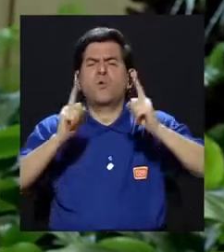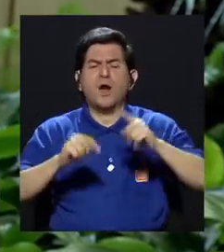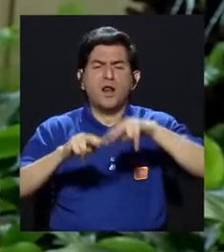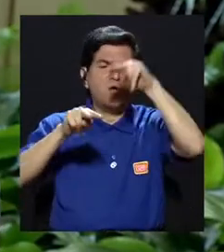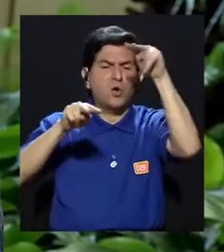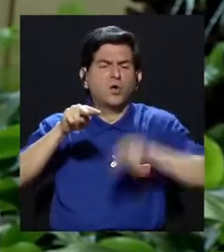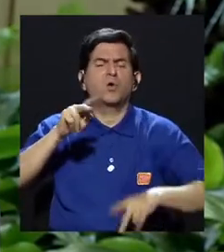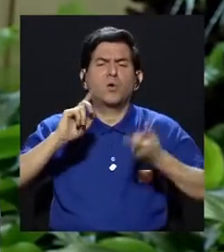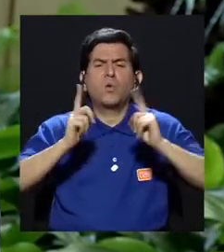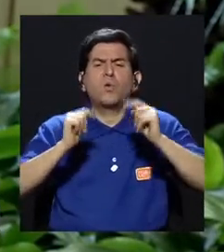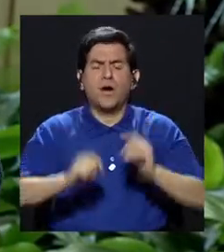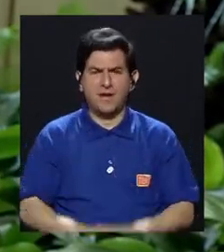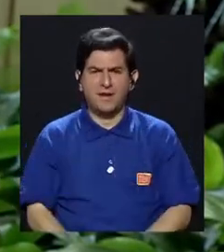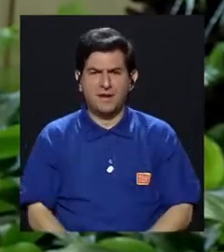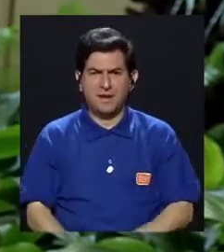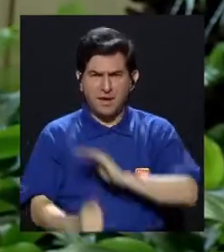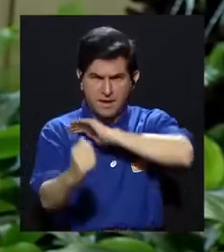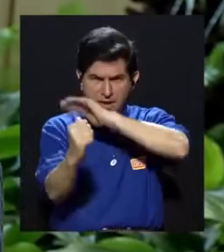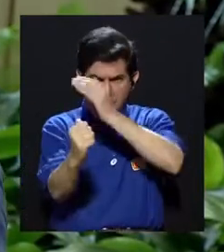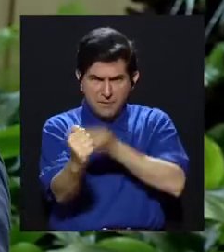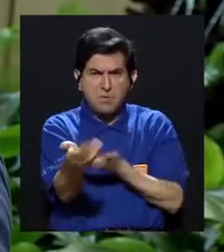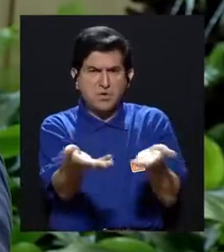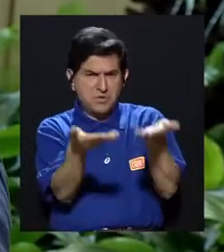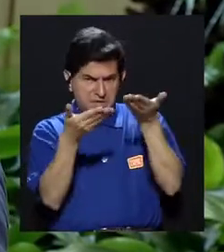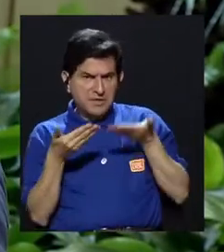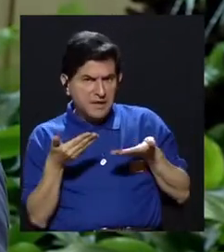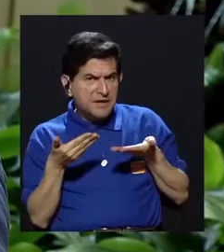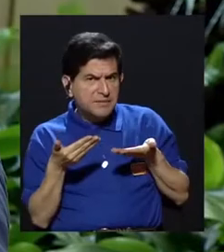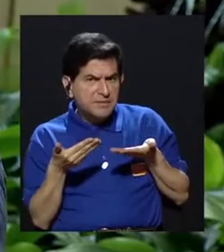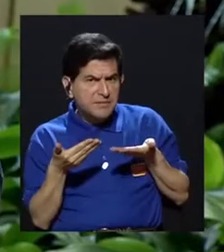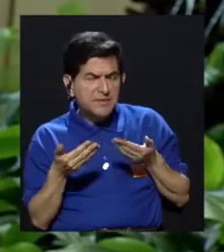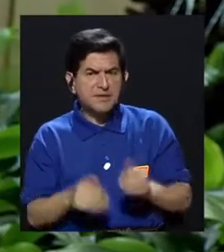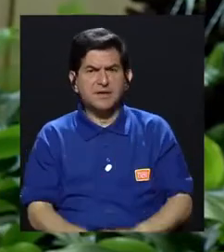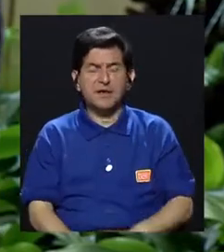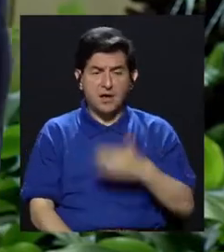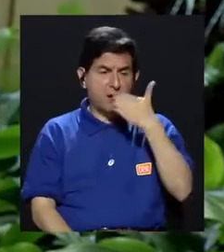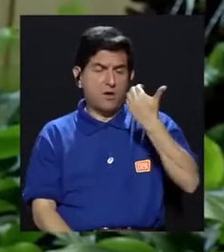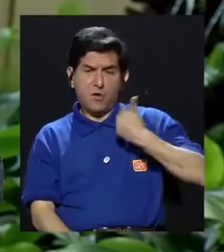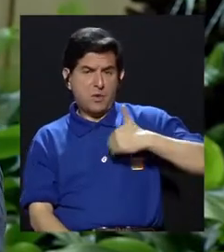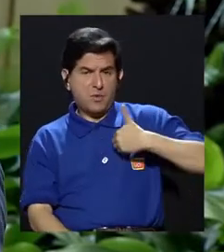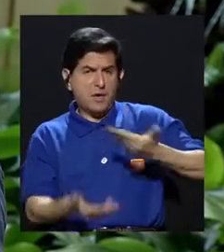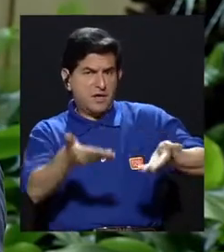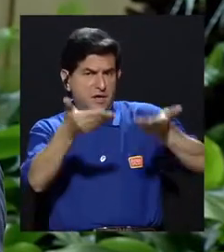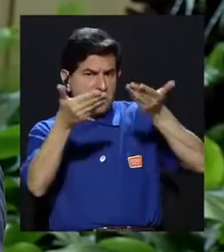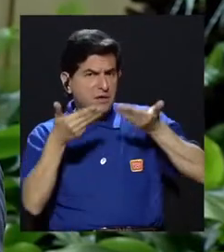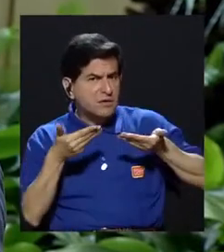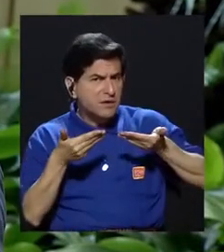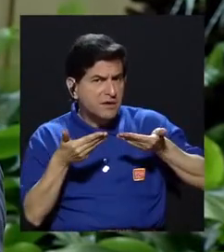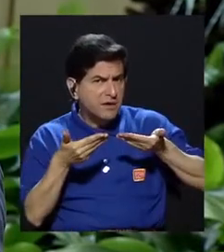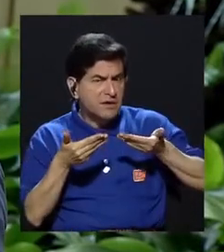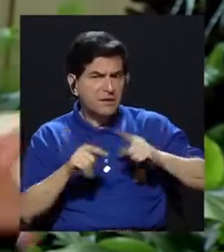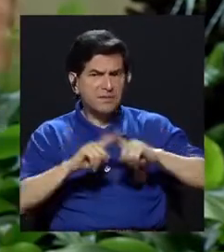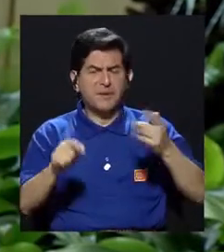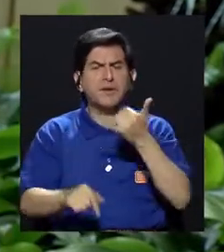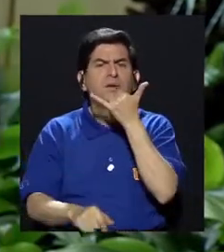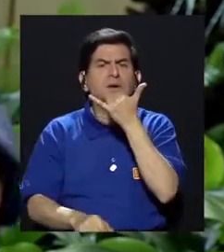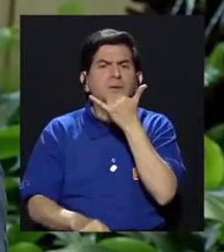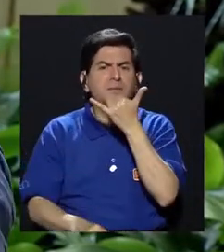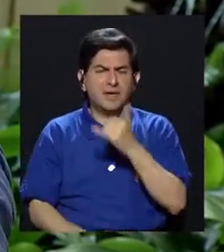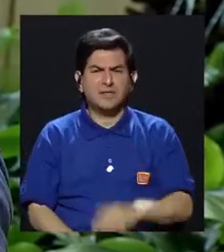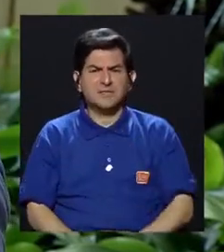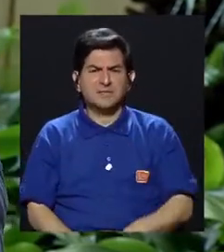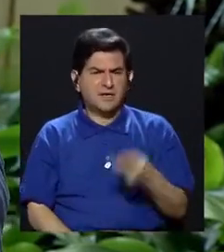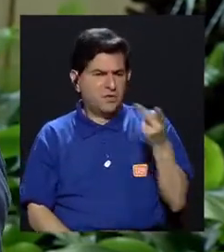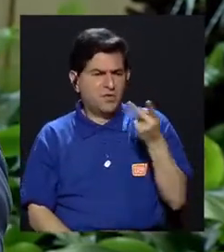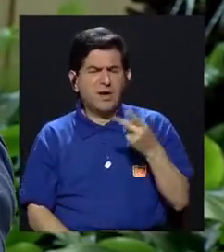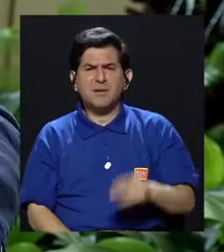¿Qué desventajas me da? Si hay un poder que me han otorgado y hay privilegios que me han otorgado, ¿pero qué pasa con ese poder,